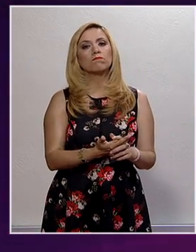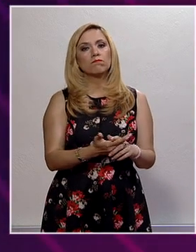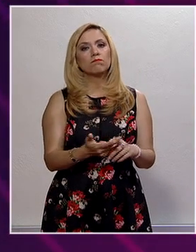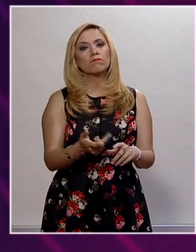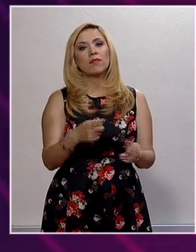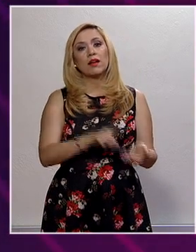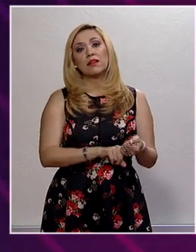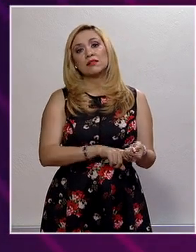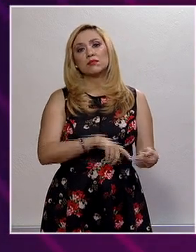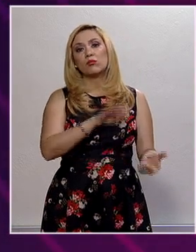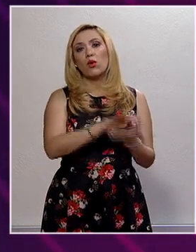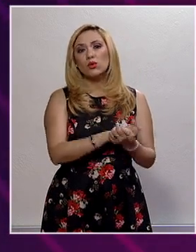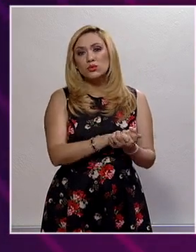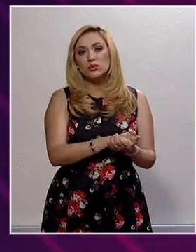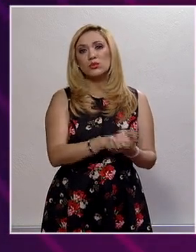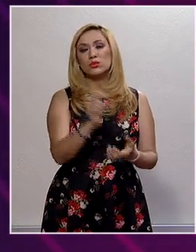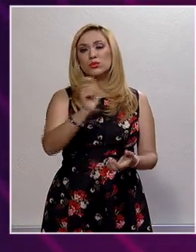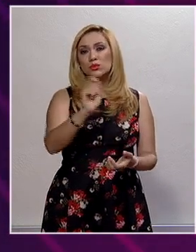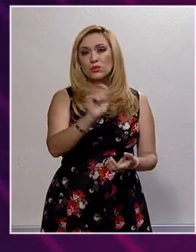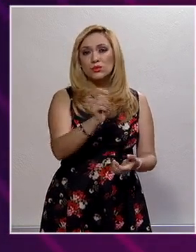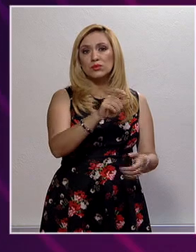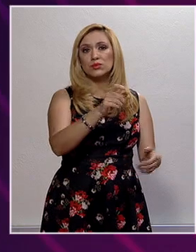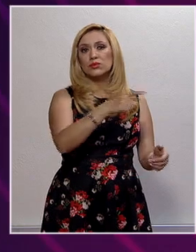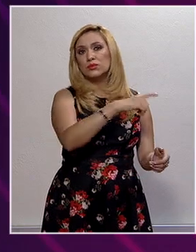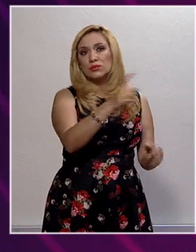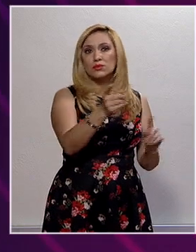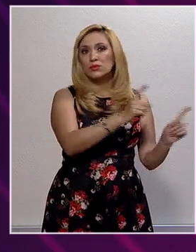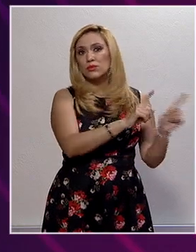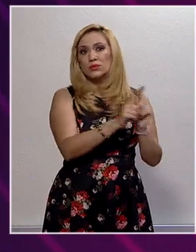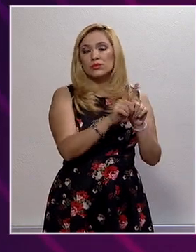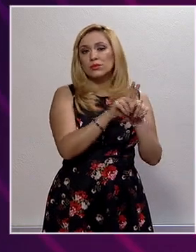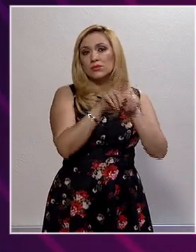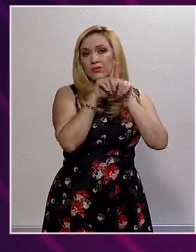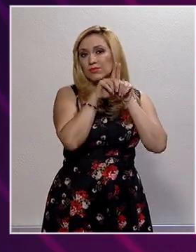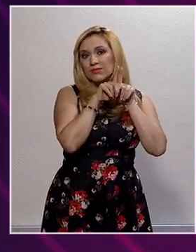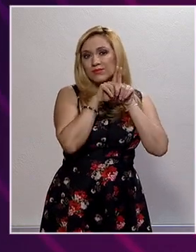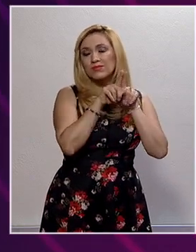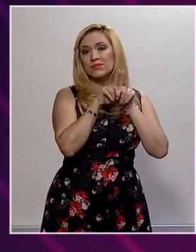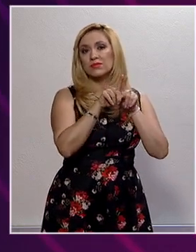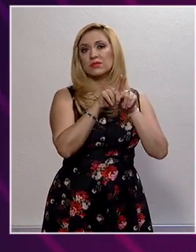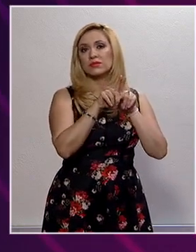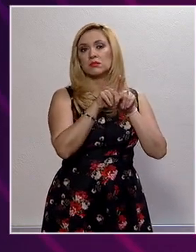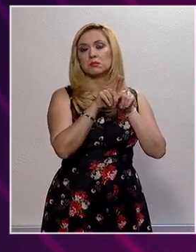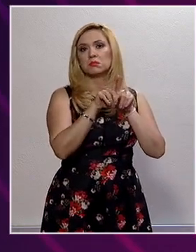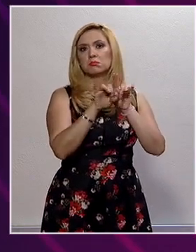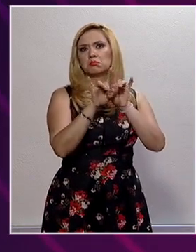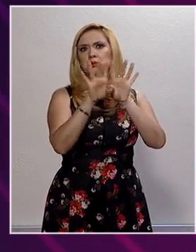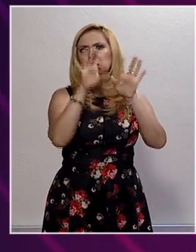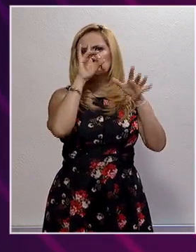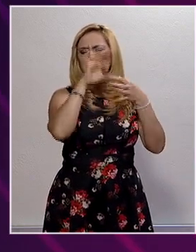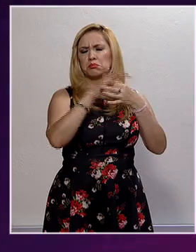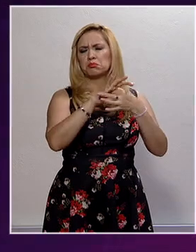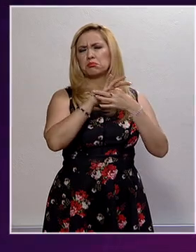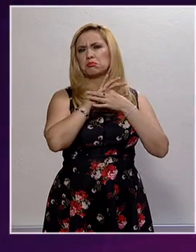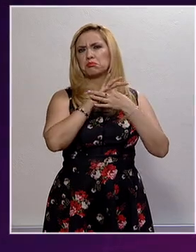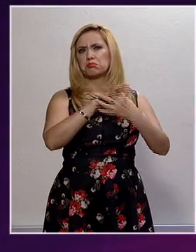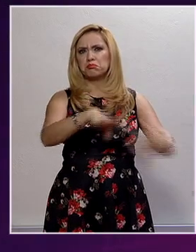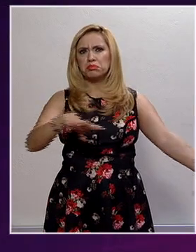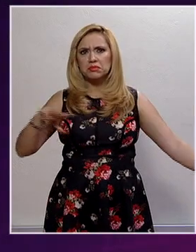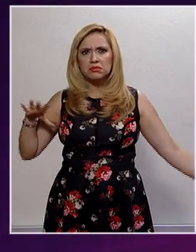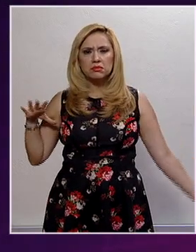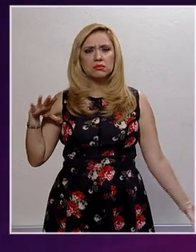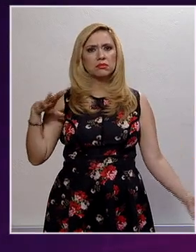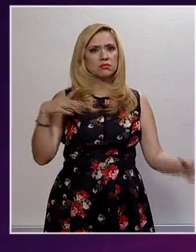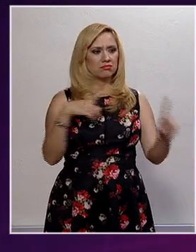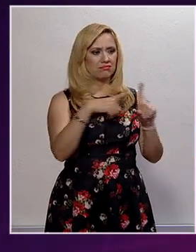violencia intrafamiliar, o sea que había una relación de pareja, sí, normalmente con quien fue